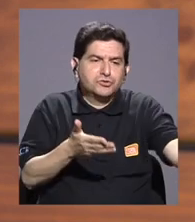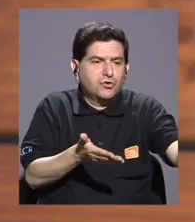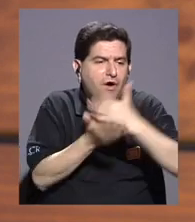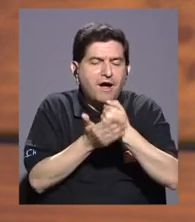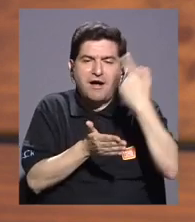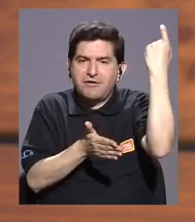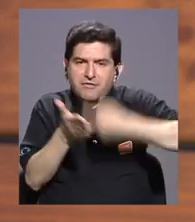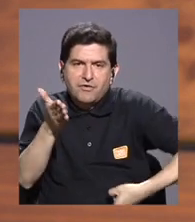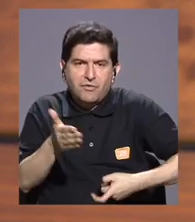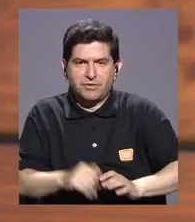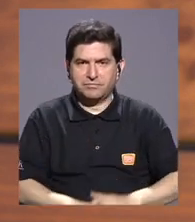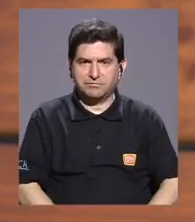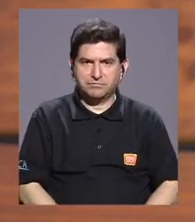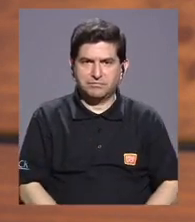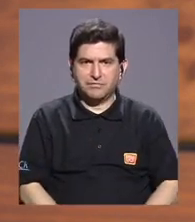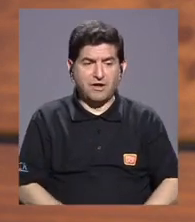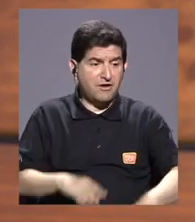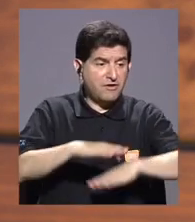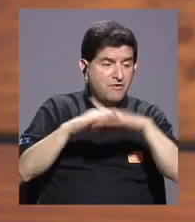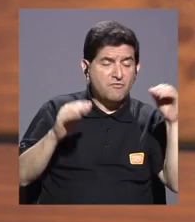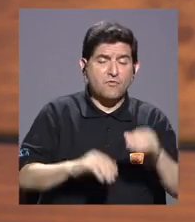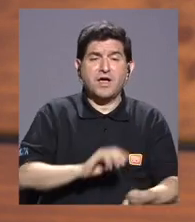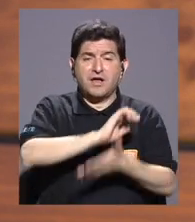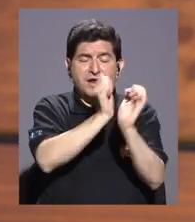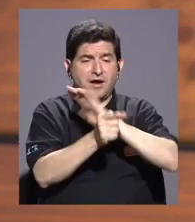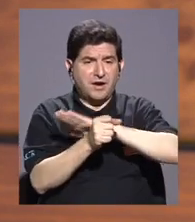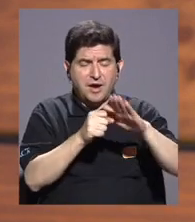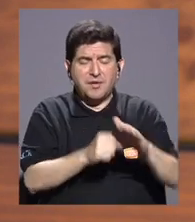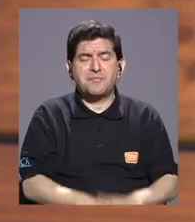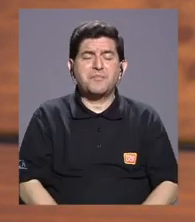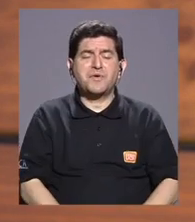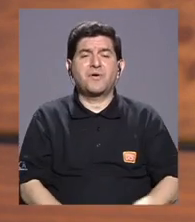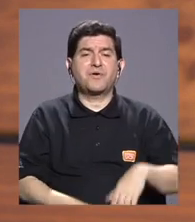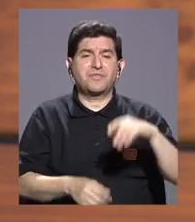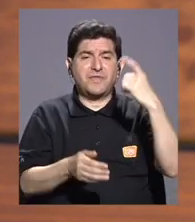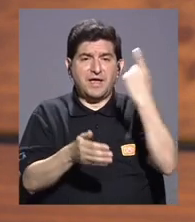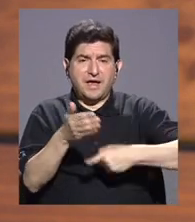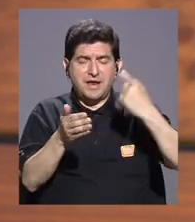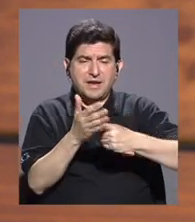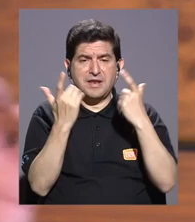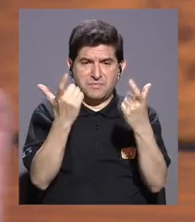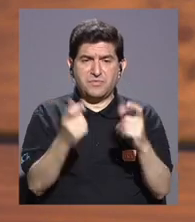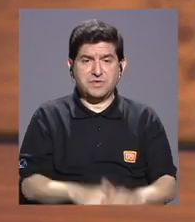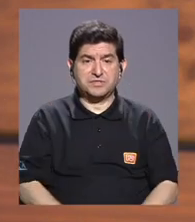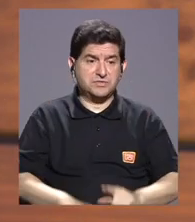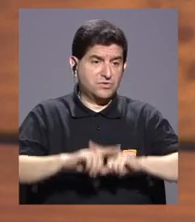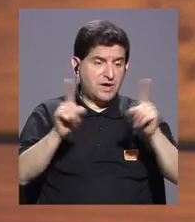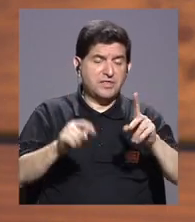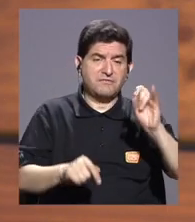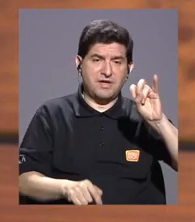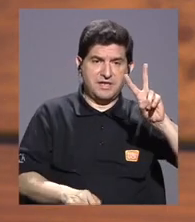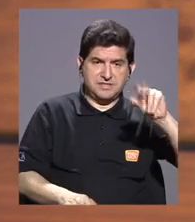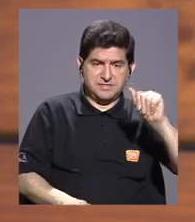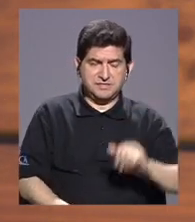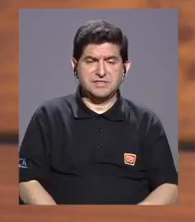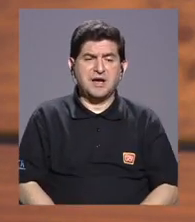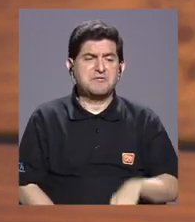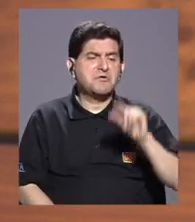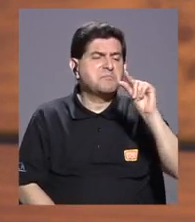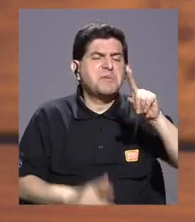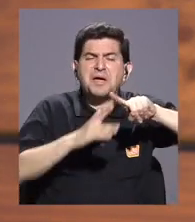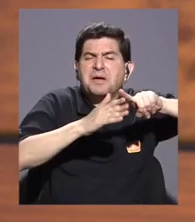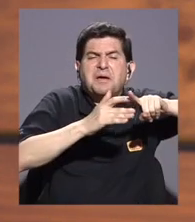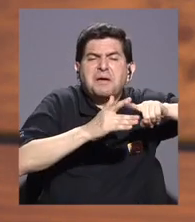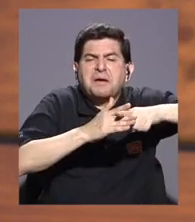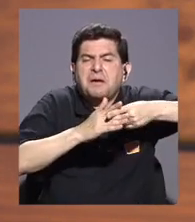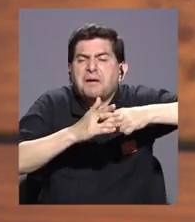cobro de los impuestos. Quedó por fuera la reforma integral a la ley del impuesto sobre la renta, Lo que hicieron, a diferencia del IVA, fueron